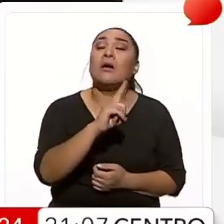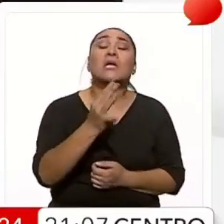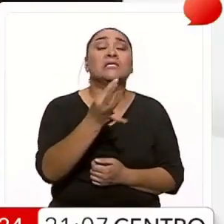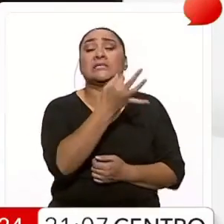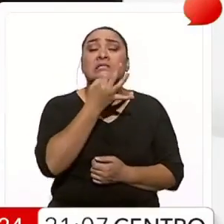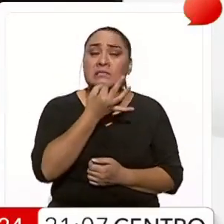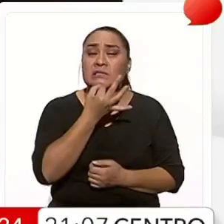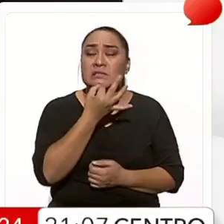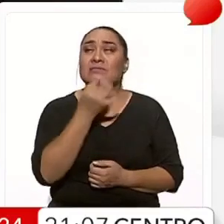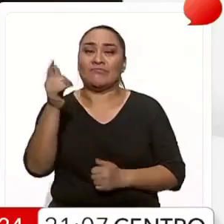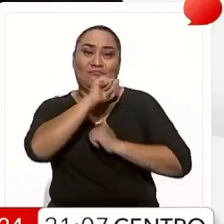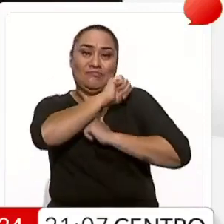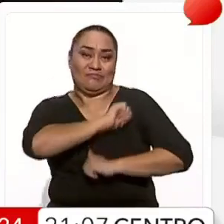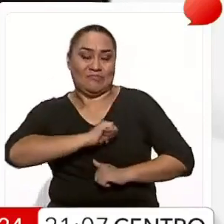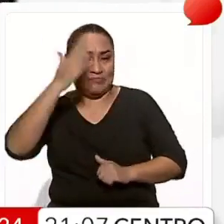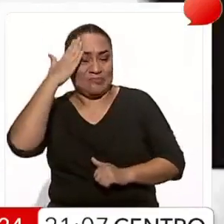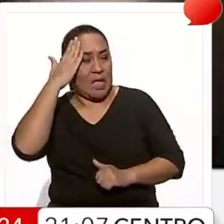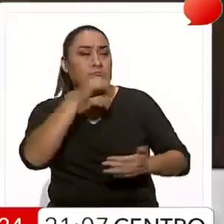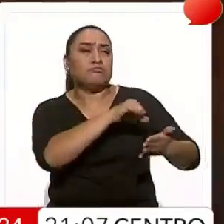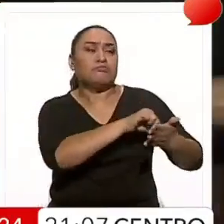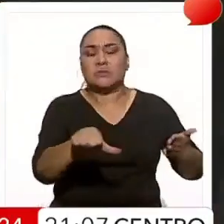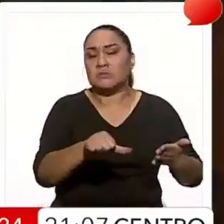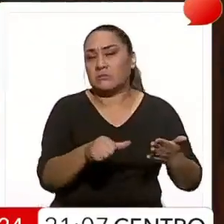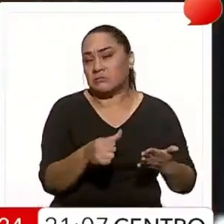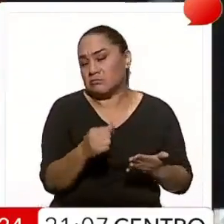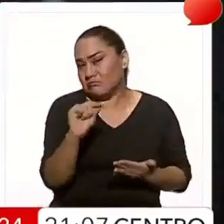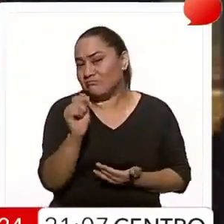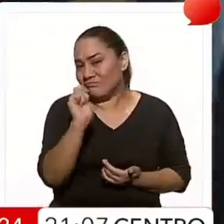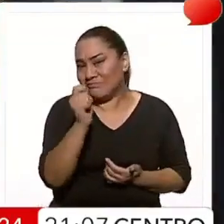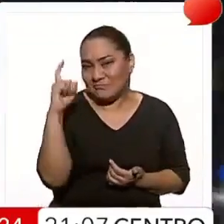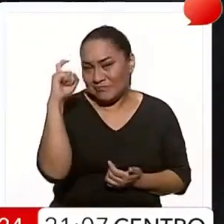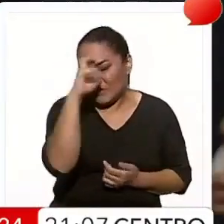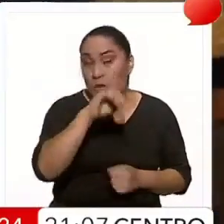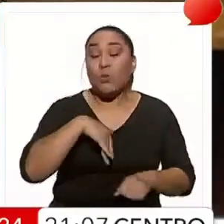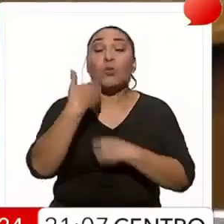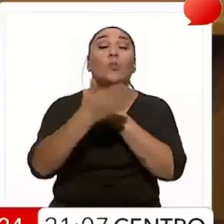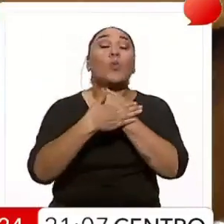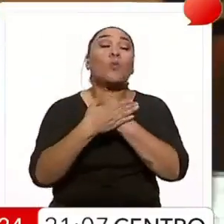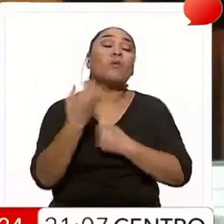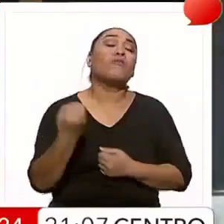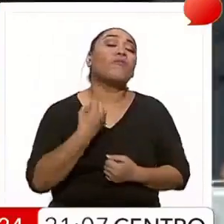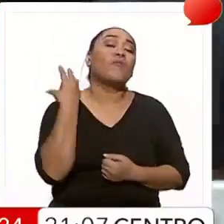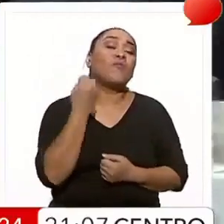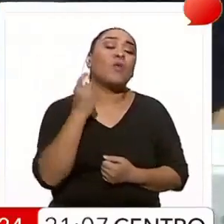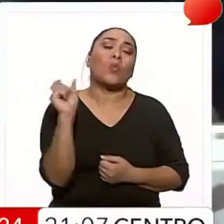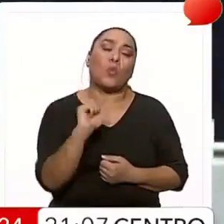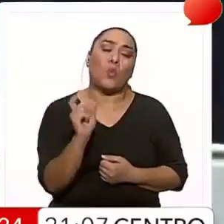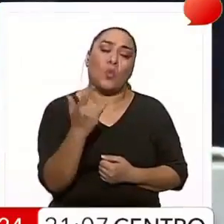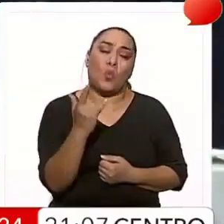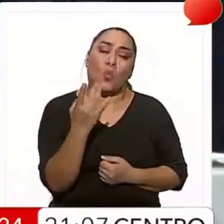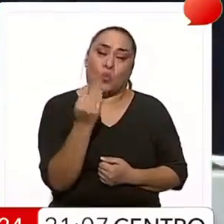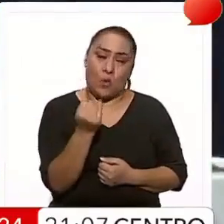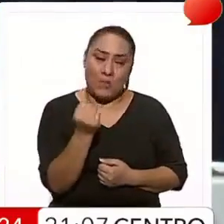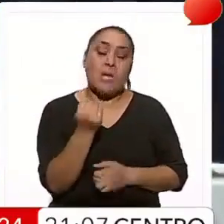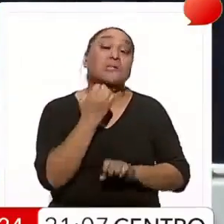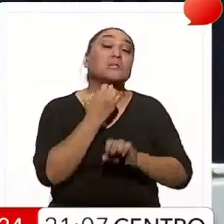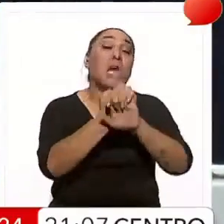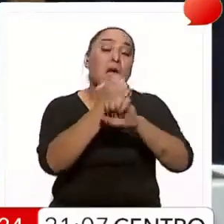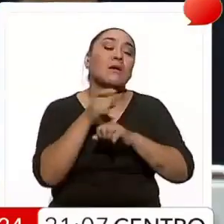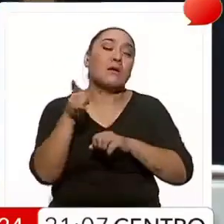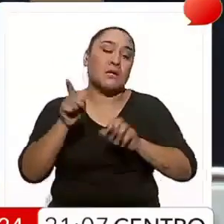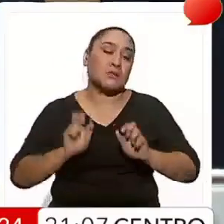inmediato el titular lo cesa. El próximo foro se realizará el 9 de julio en el estado de